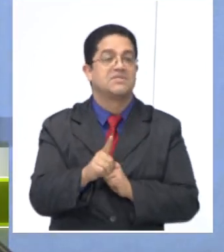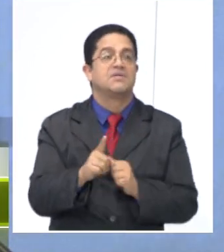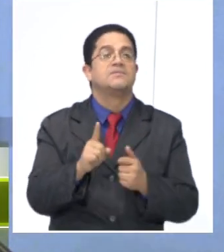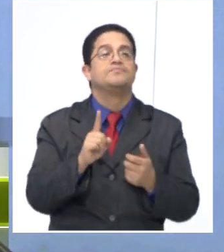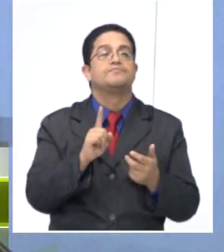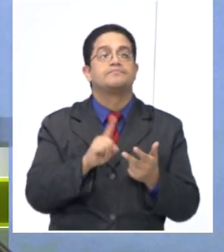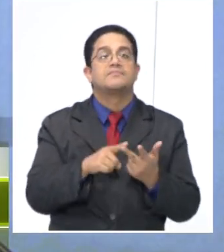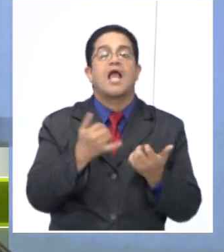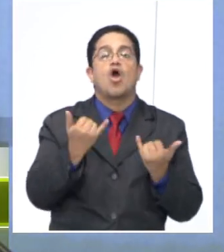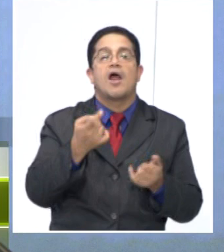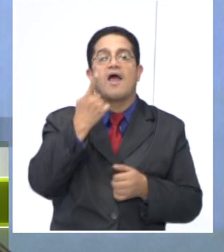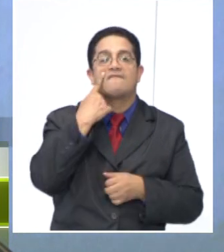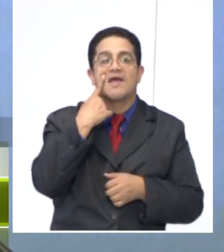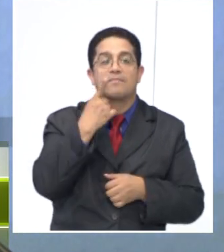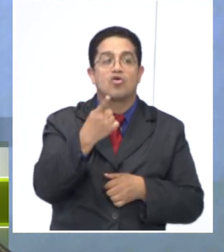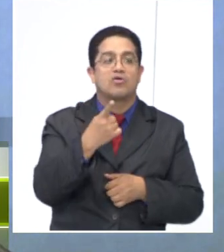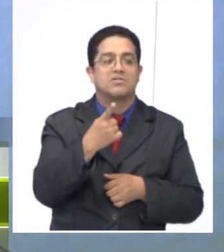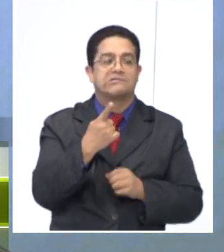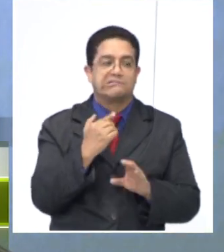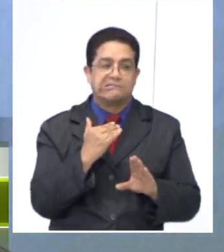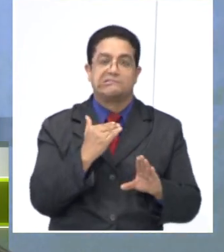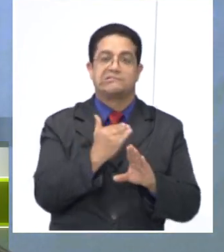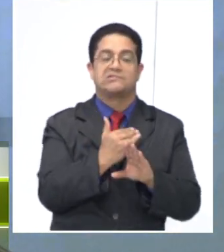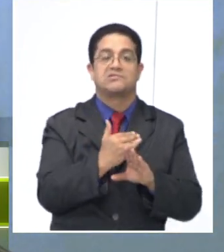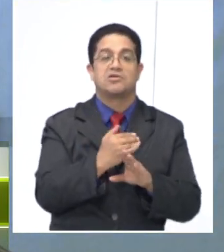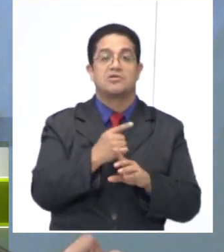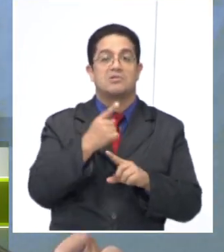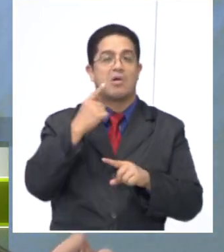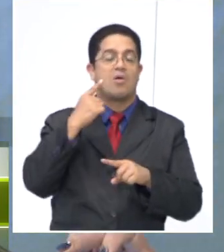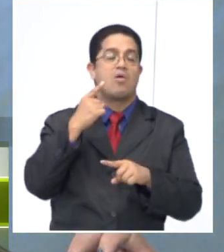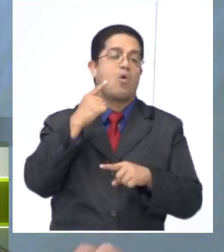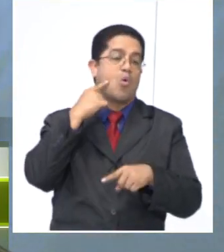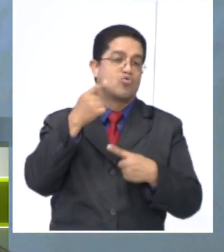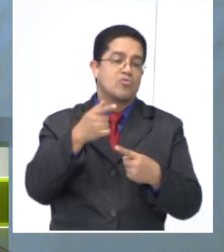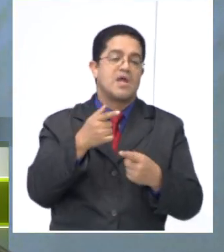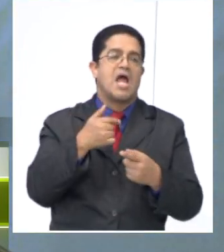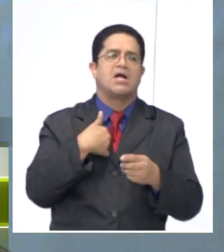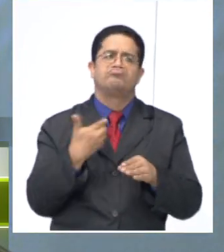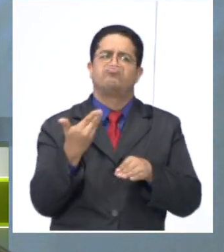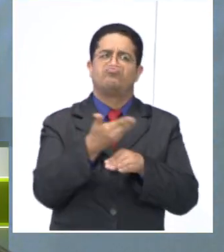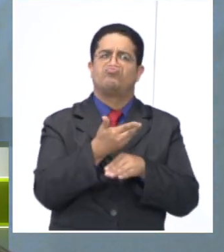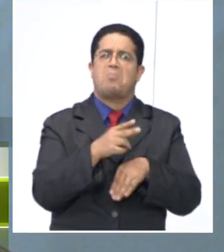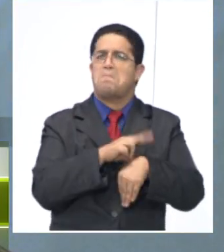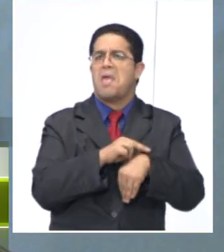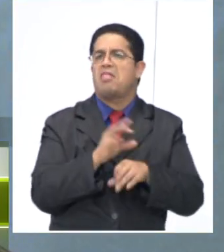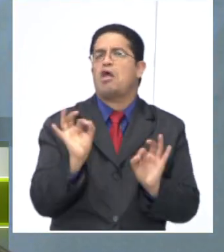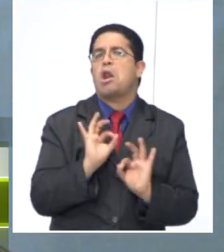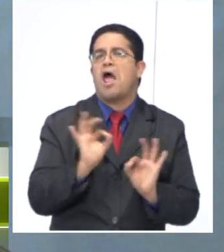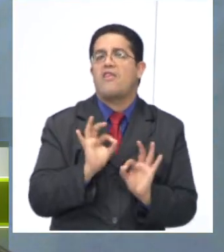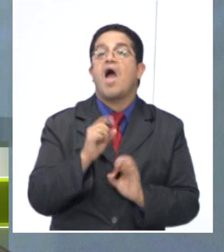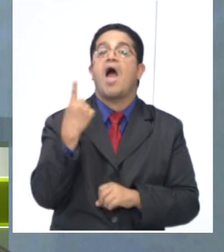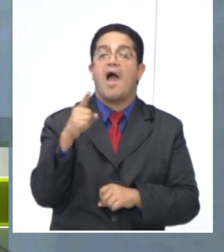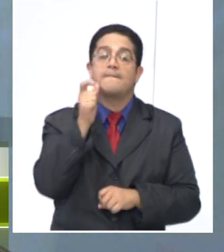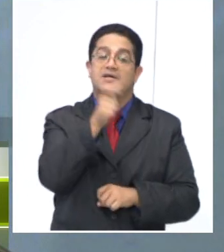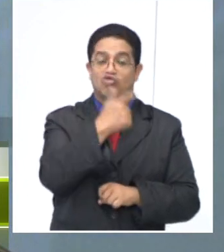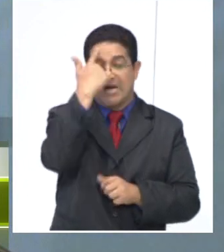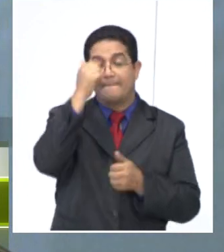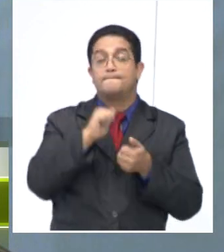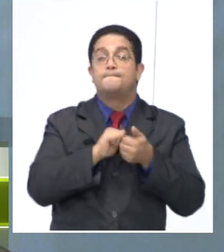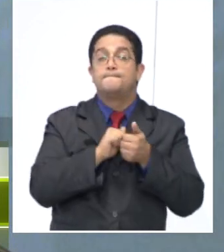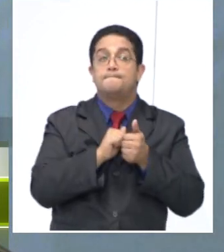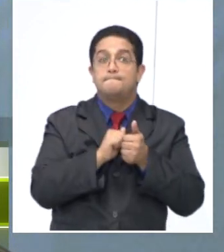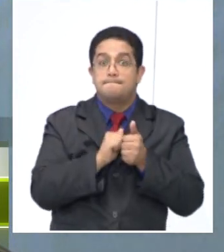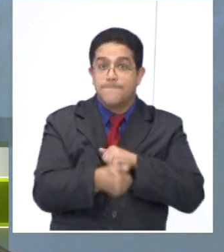la tendencia que si no interrumpe la cotidianidad de la rutina, pues no voy a la consulta. Y hay pacientes que han tenido pérdidas de la conciencia de